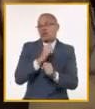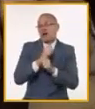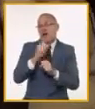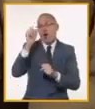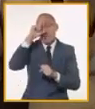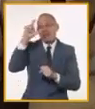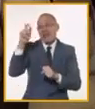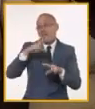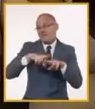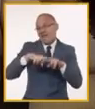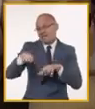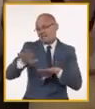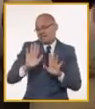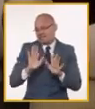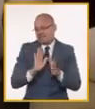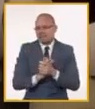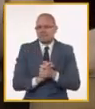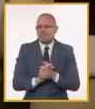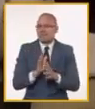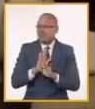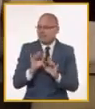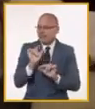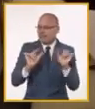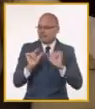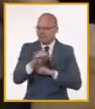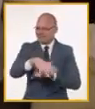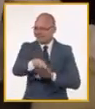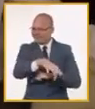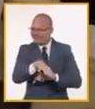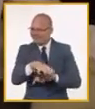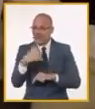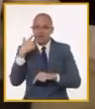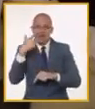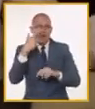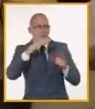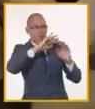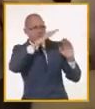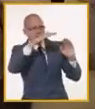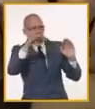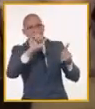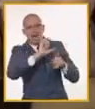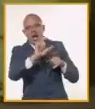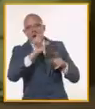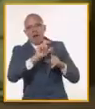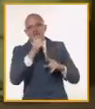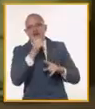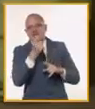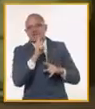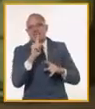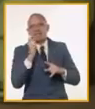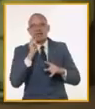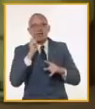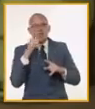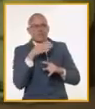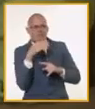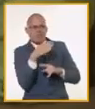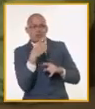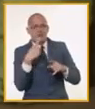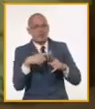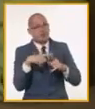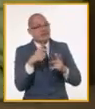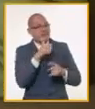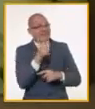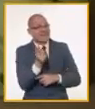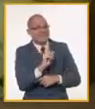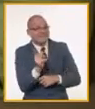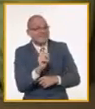cuando empezamos a tener más médicos, porque la zona, como yo digo, la sierra era muy agreste. Pues ya después Fidel empezaron a dar, pues ya nosotros no